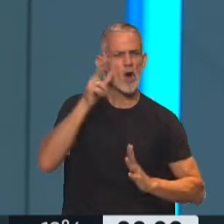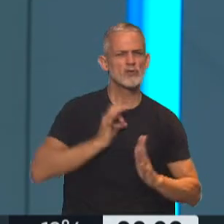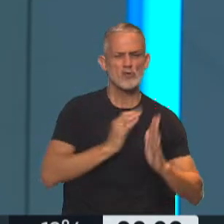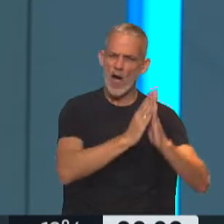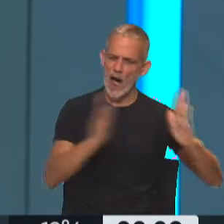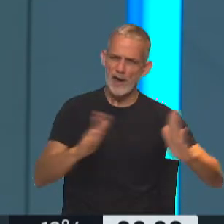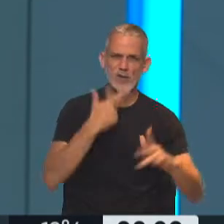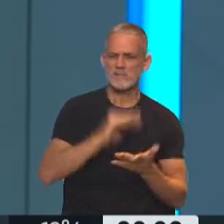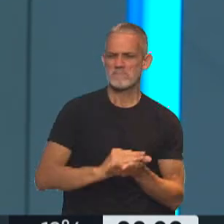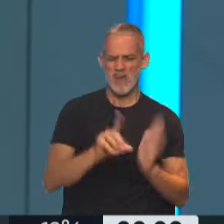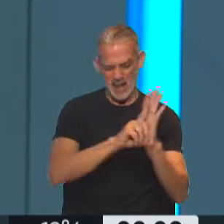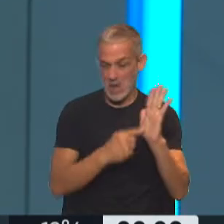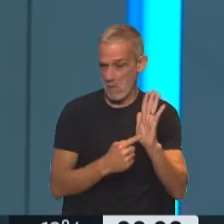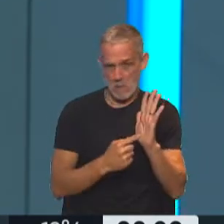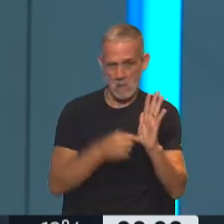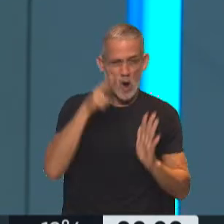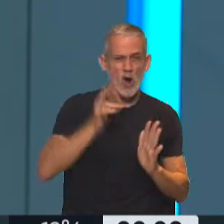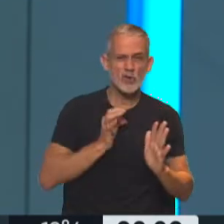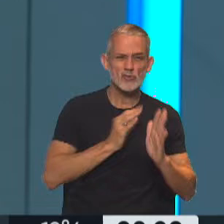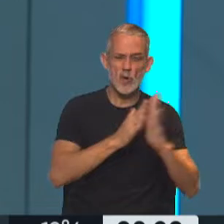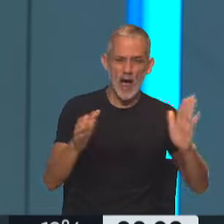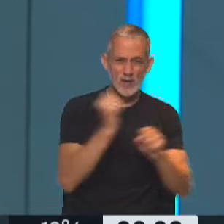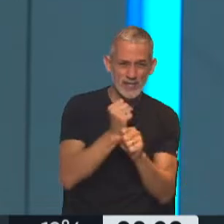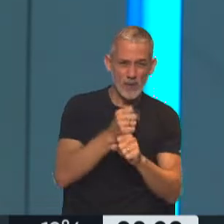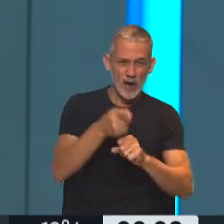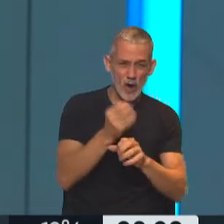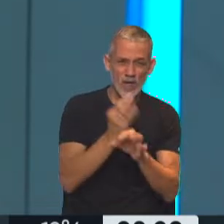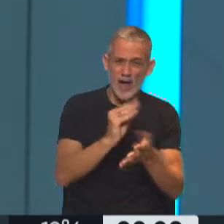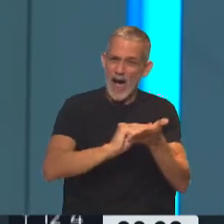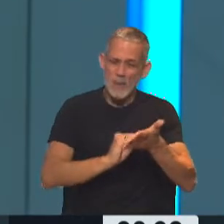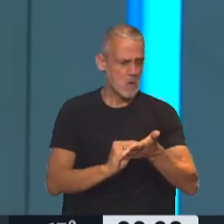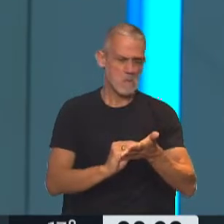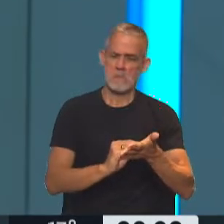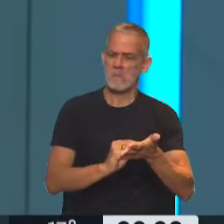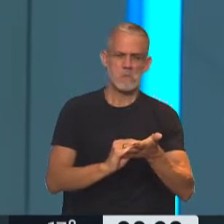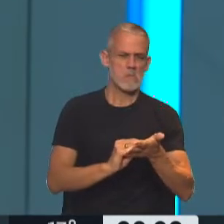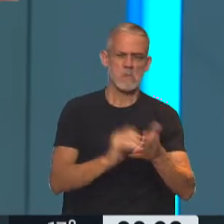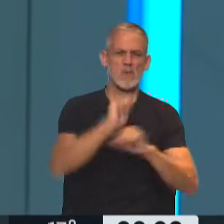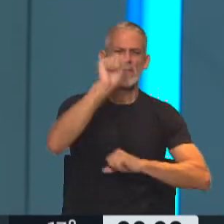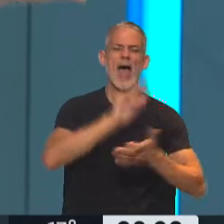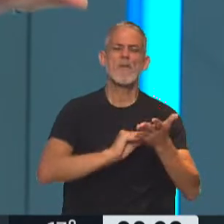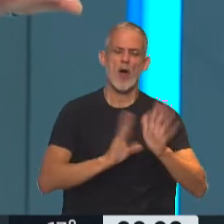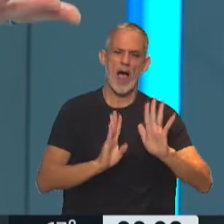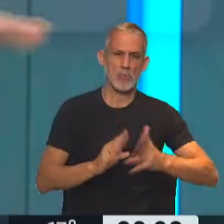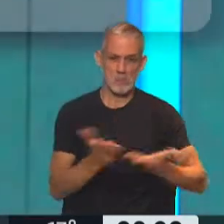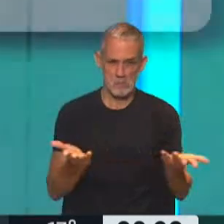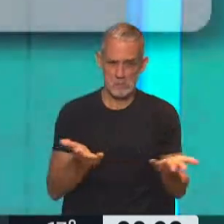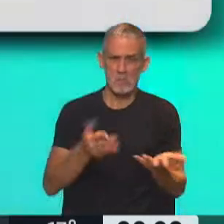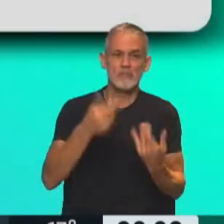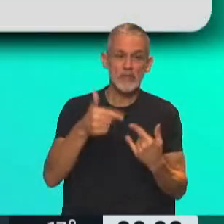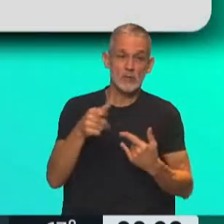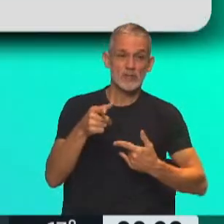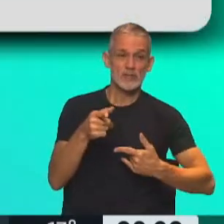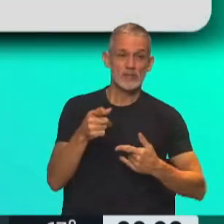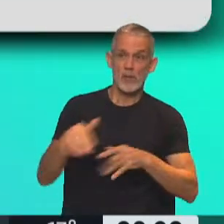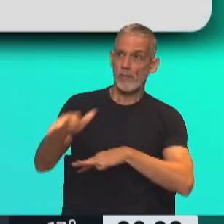ley vigente que deba cumplir los 8 años de ejercicio de la profesión de abogado. Y en este sentido, bueno, vos lo repetías, esto se